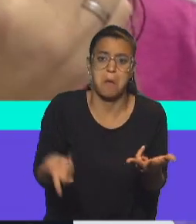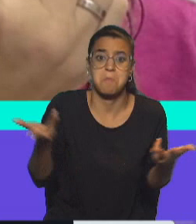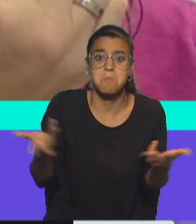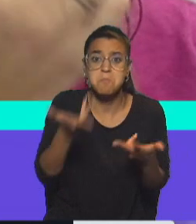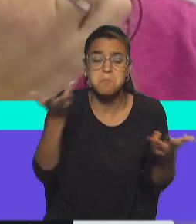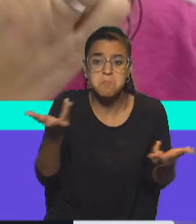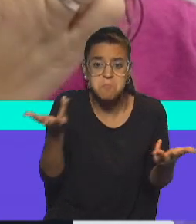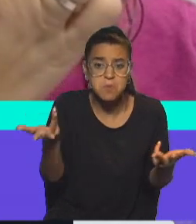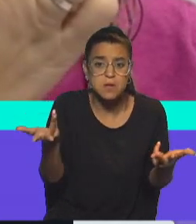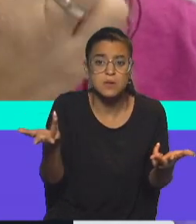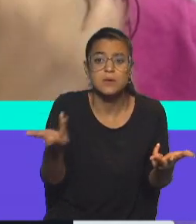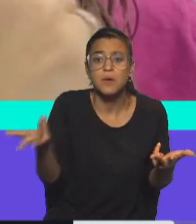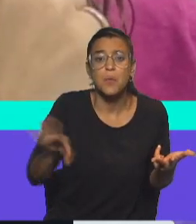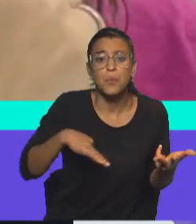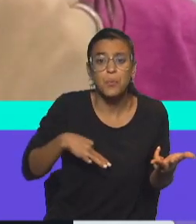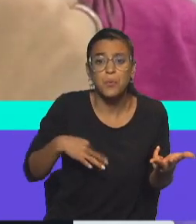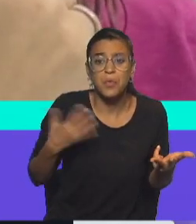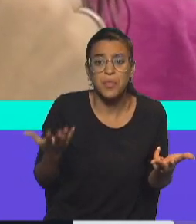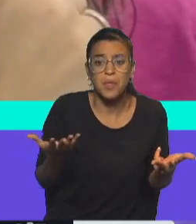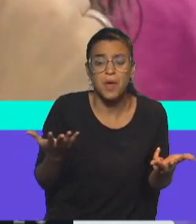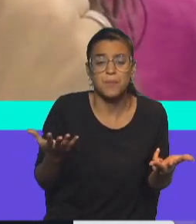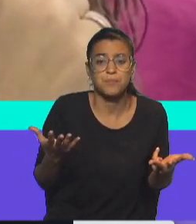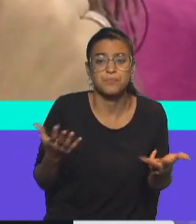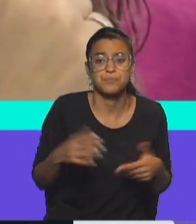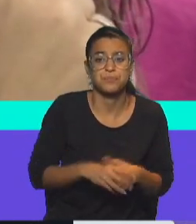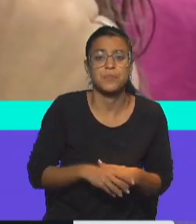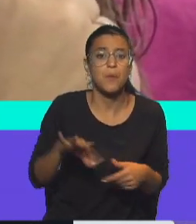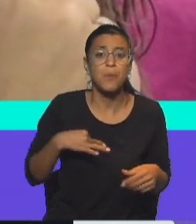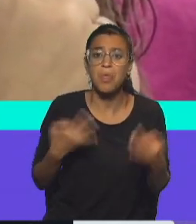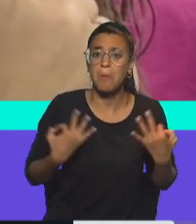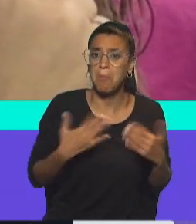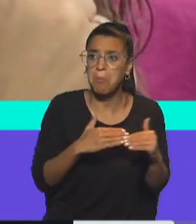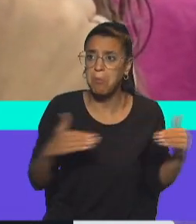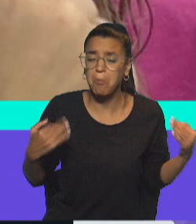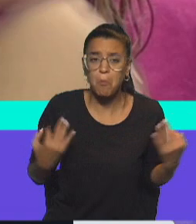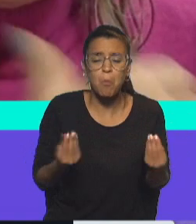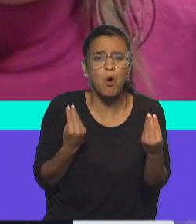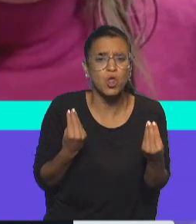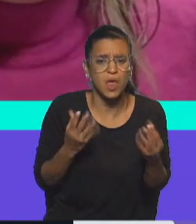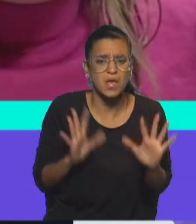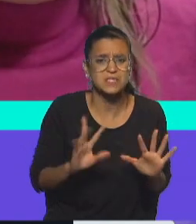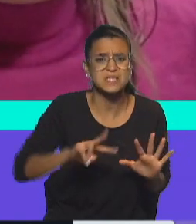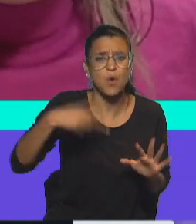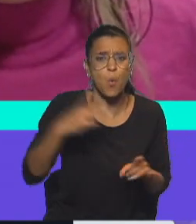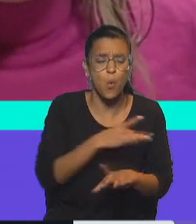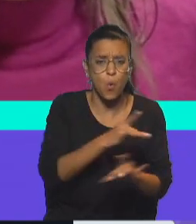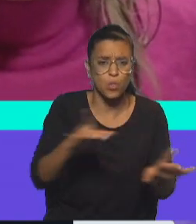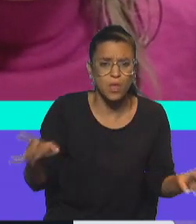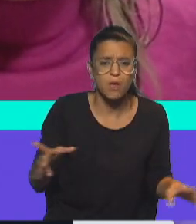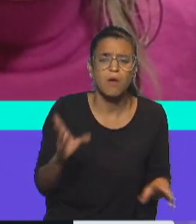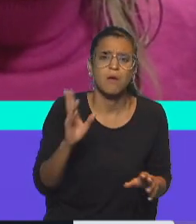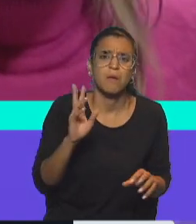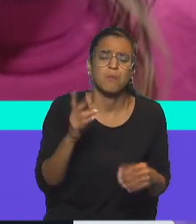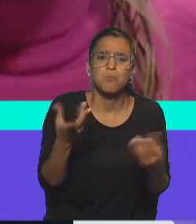que tenía una vida muy, muy, digamos, prolija. ¿Por qué en esta segunda ola los está